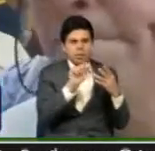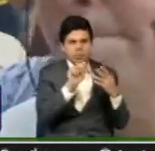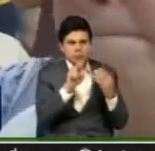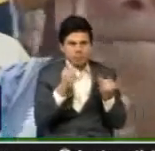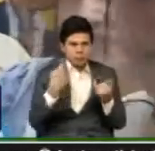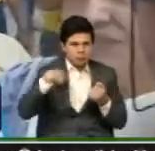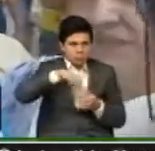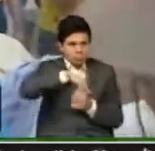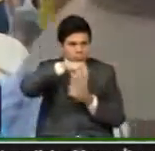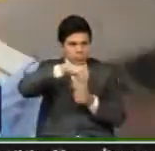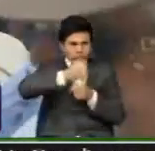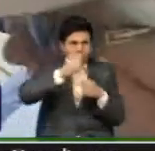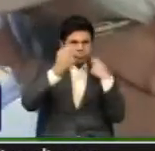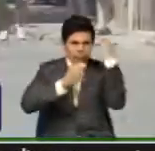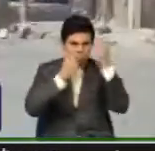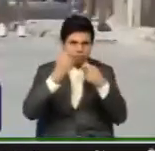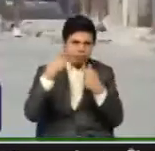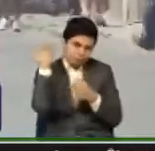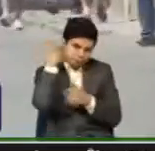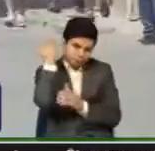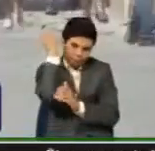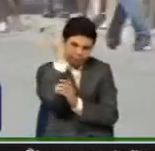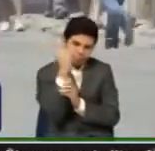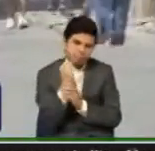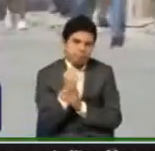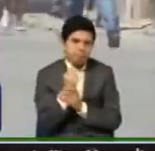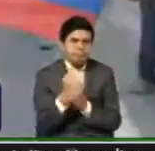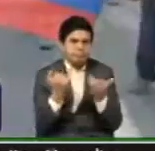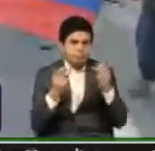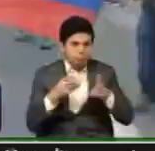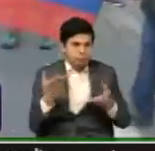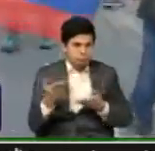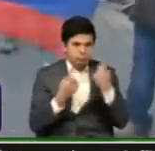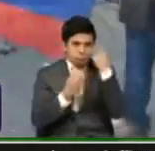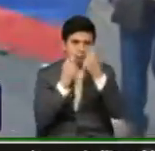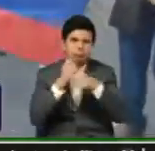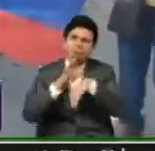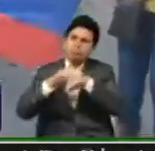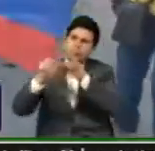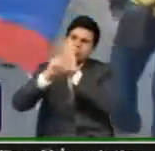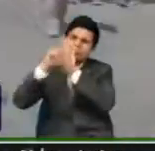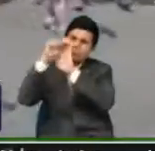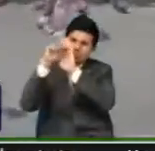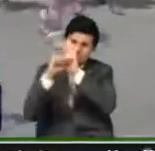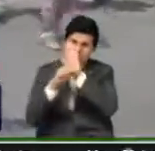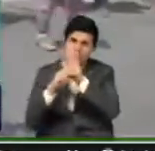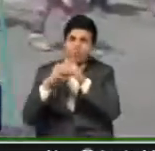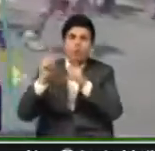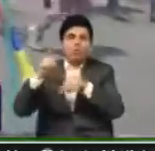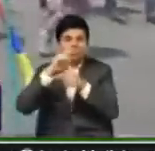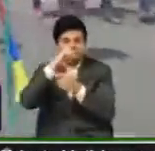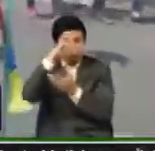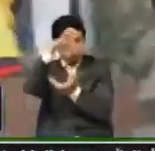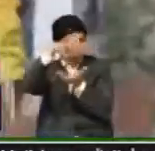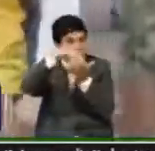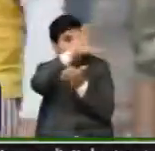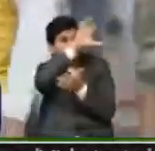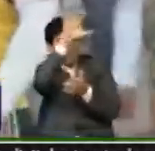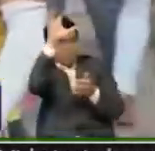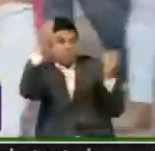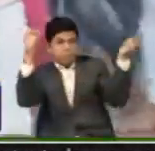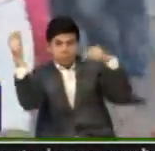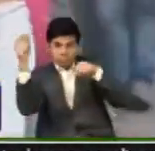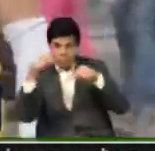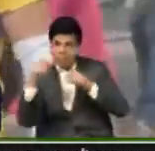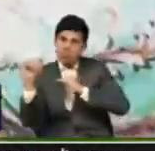dependemos del comercio, nos van a acabar. Los comerciantes le piden al gobierno que las mismas gabelas que hoy tienen los multinacionales también las